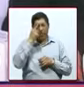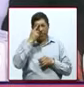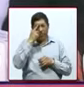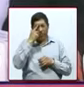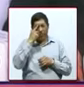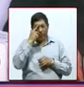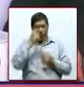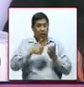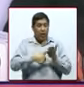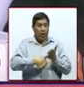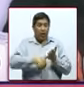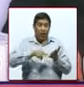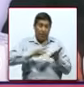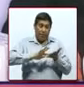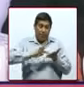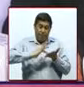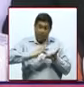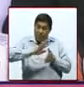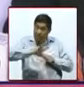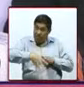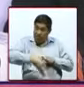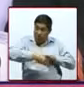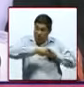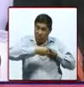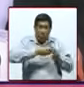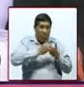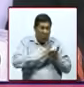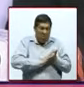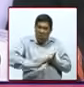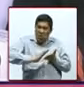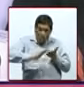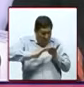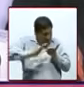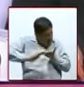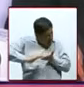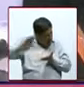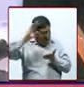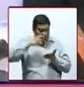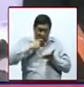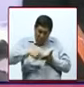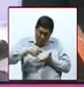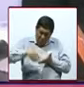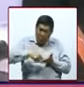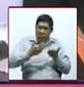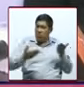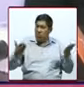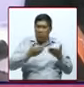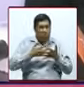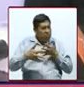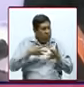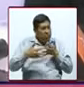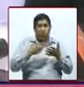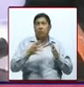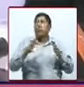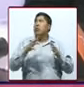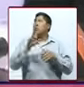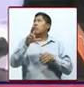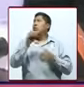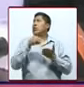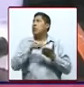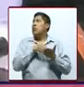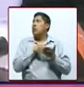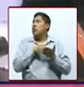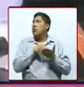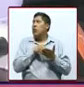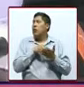es el padrón electoral, que hay un saneamiento del padrón electoral para darle tranquilidad, que más bien esos recursos económicos que son alrededor de 30